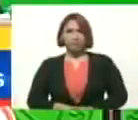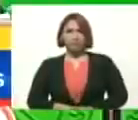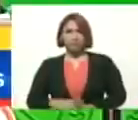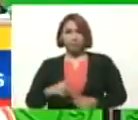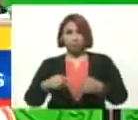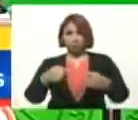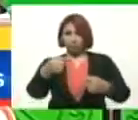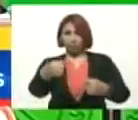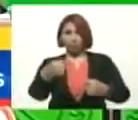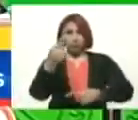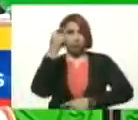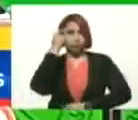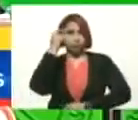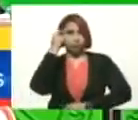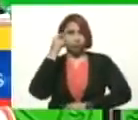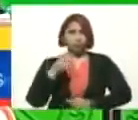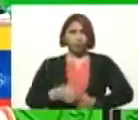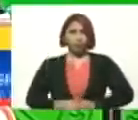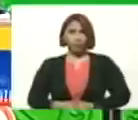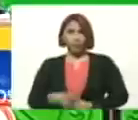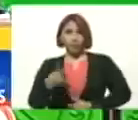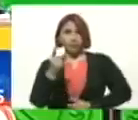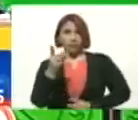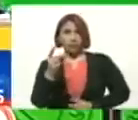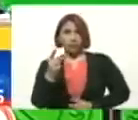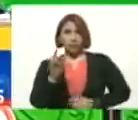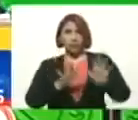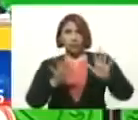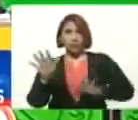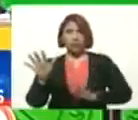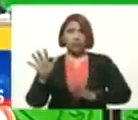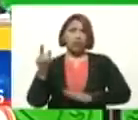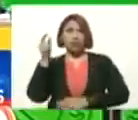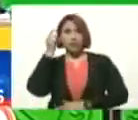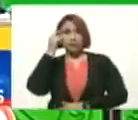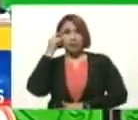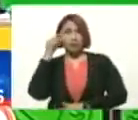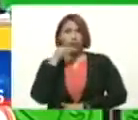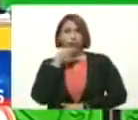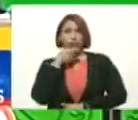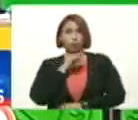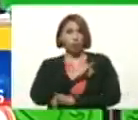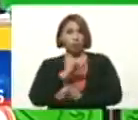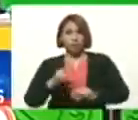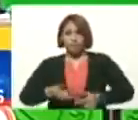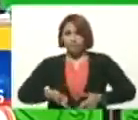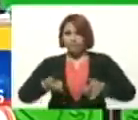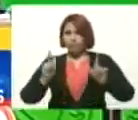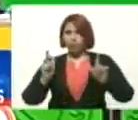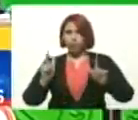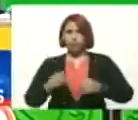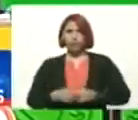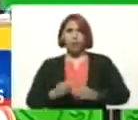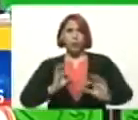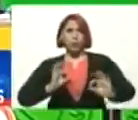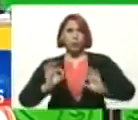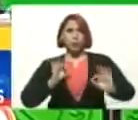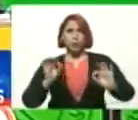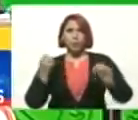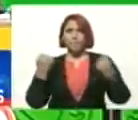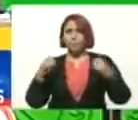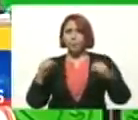próximos días de la segunda quincena de octubre se van a activar los ejercicios